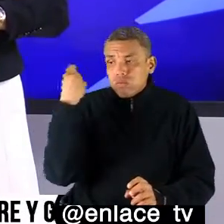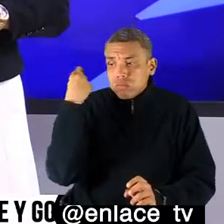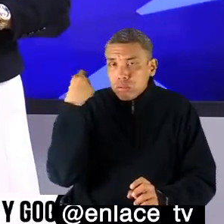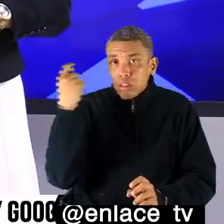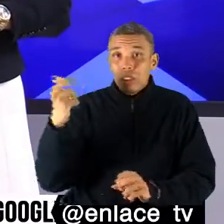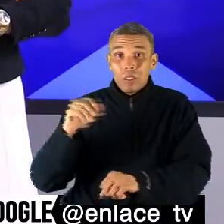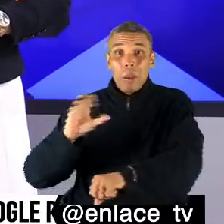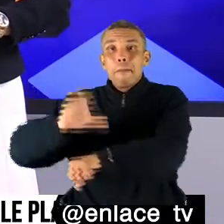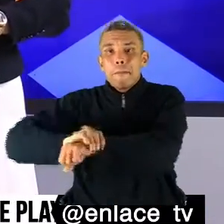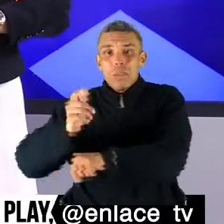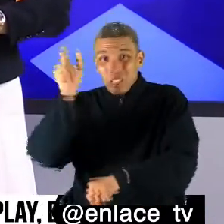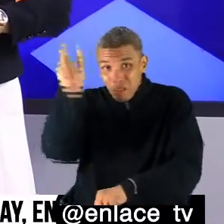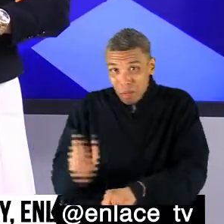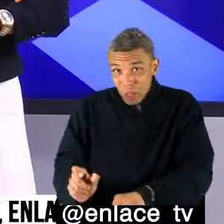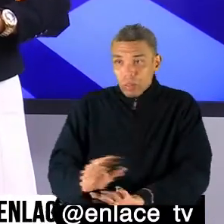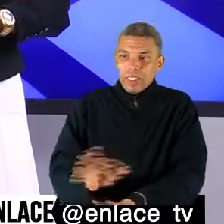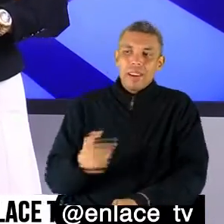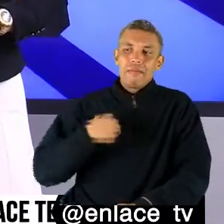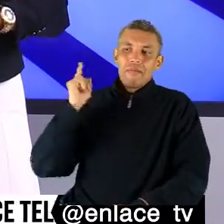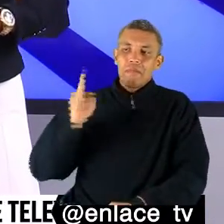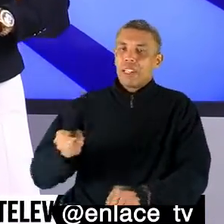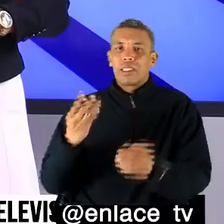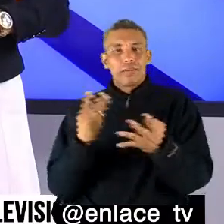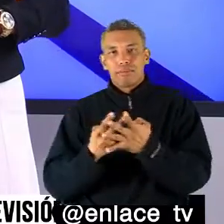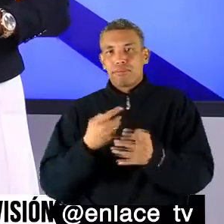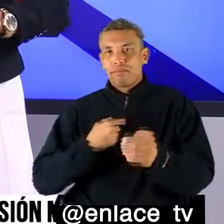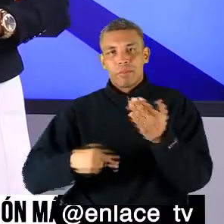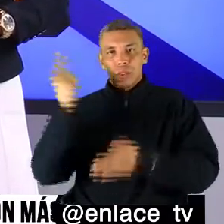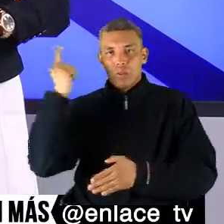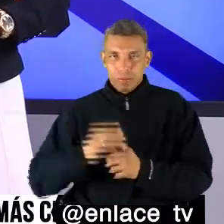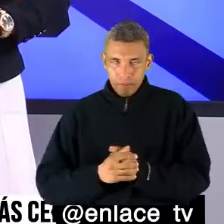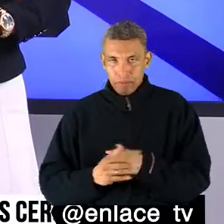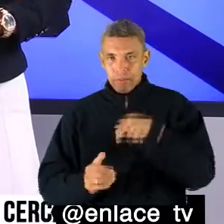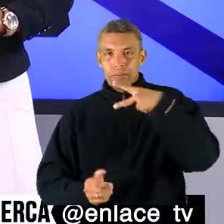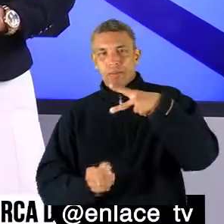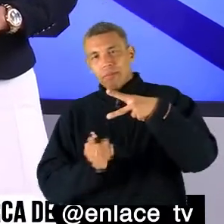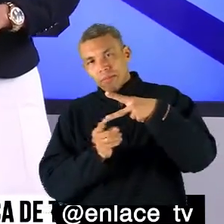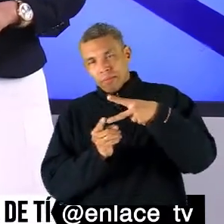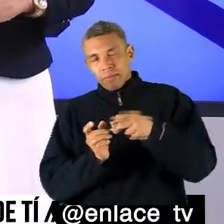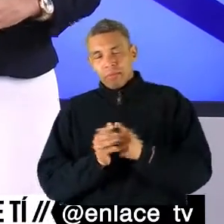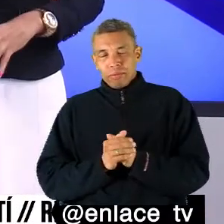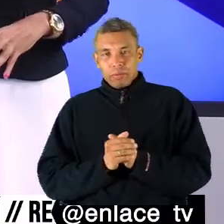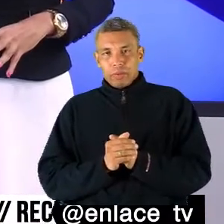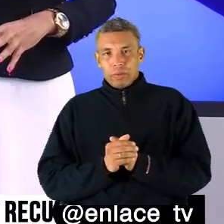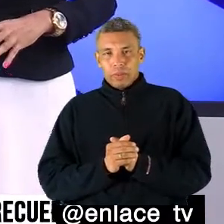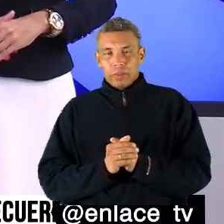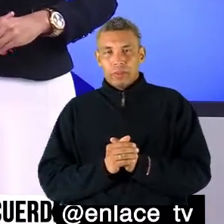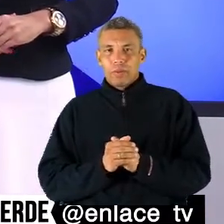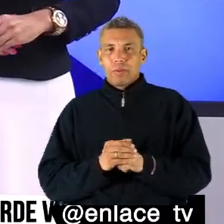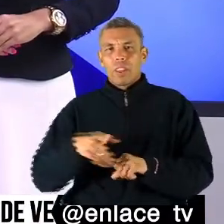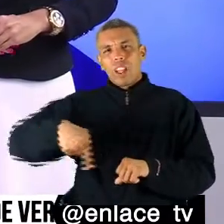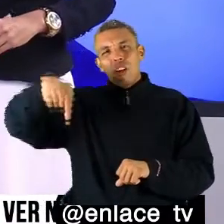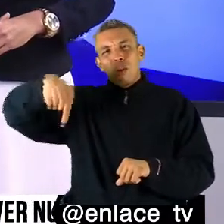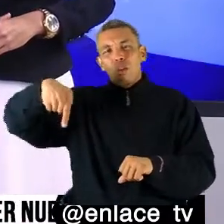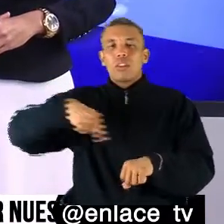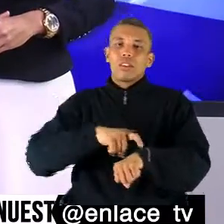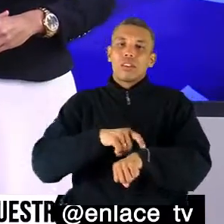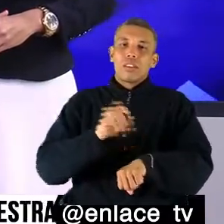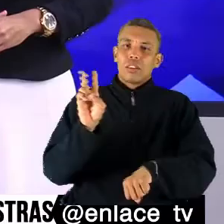le dictó medida de aseguramiento. Y en otras noticias les contaremos sobre un incendio que se registró hacia las 2 de la tarde en el sector de La